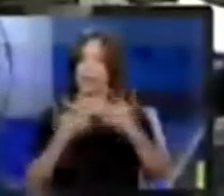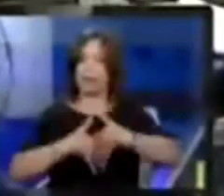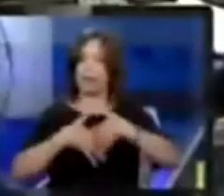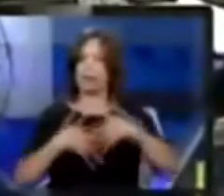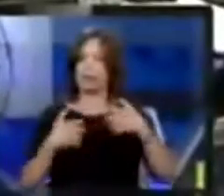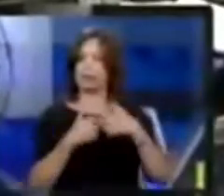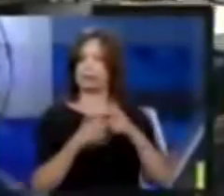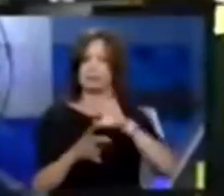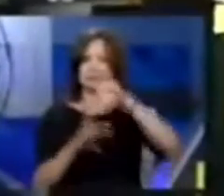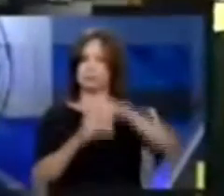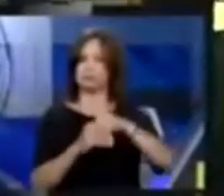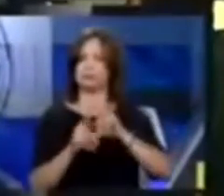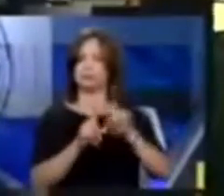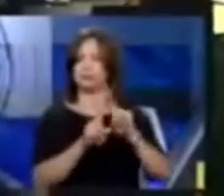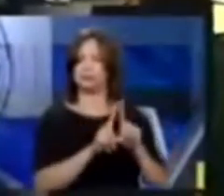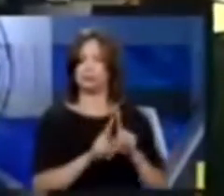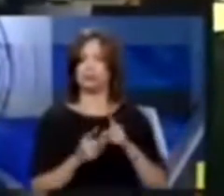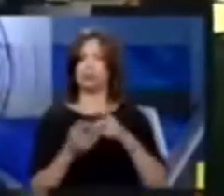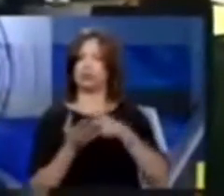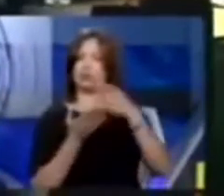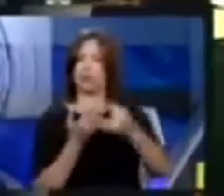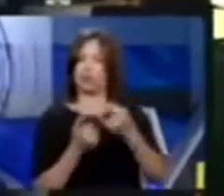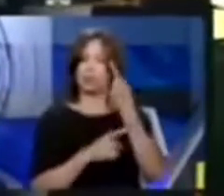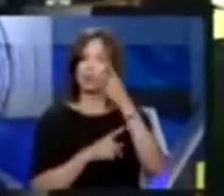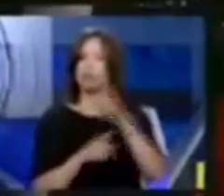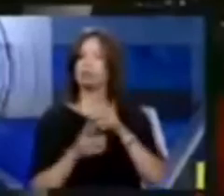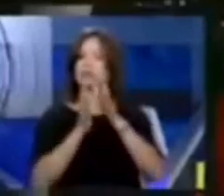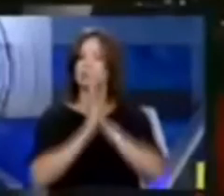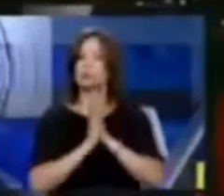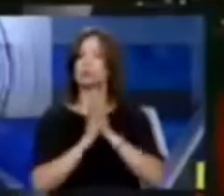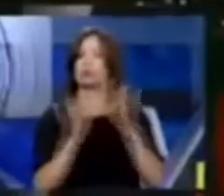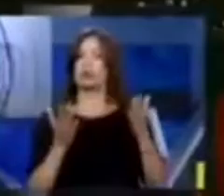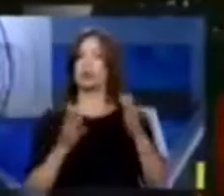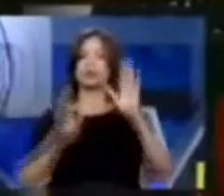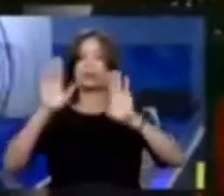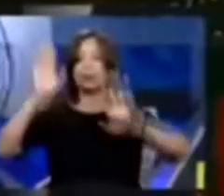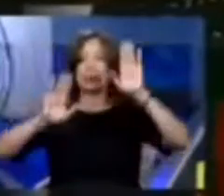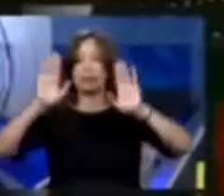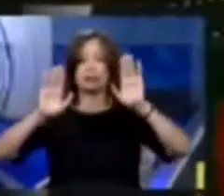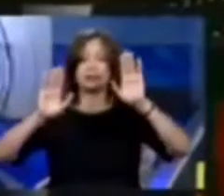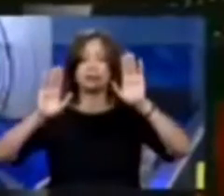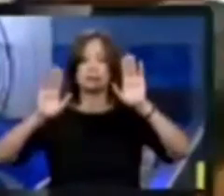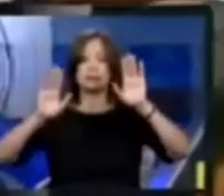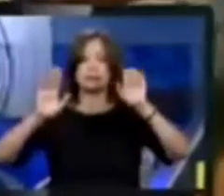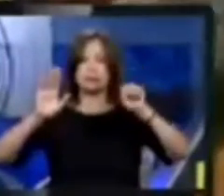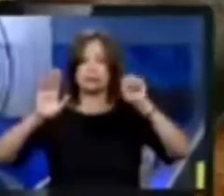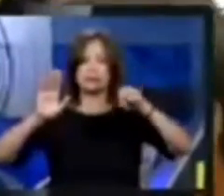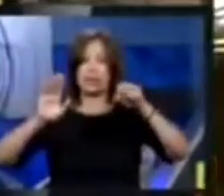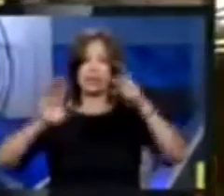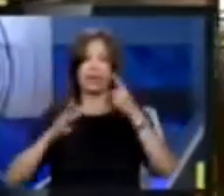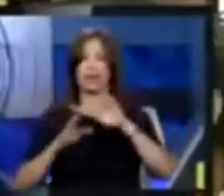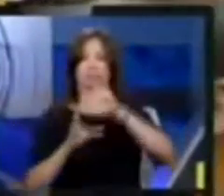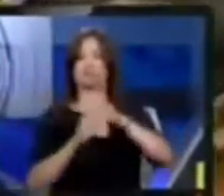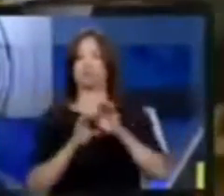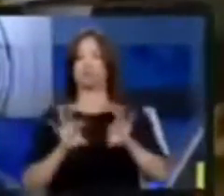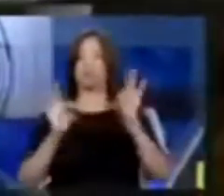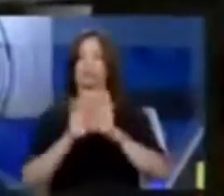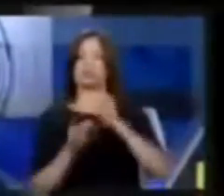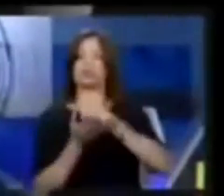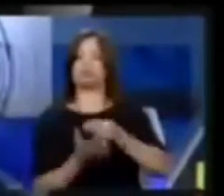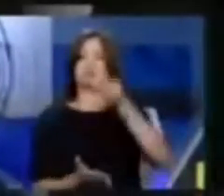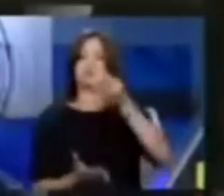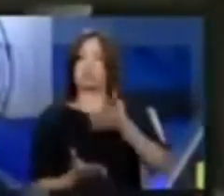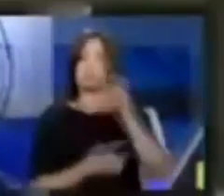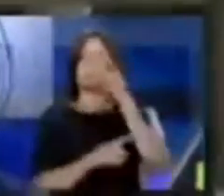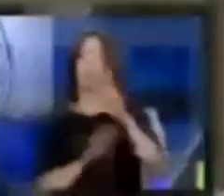hidroeléctricas forman parte del abanico de obras para los cuales se solicitó el sí de los congresistas. Todos involucraban importantes